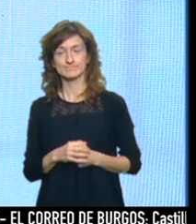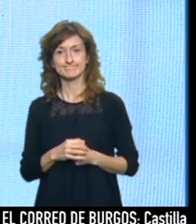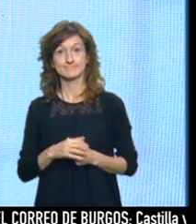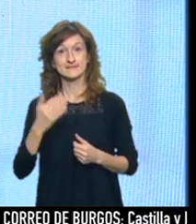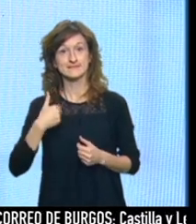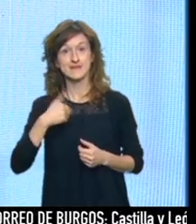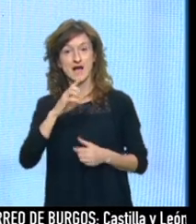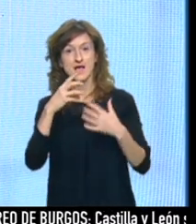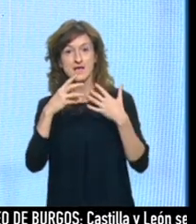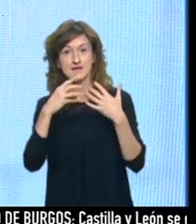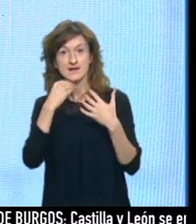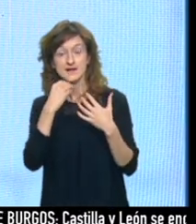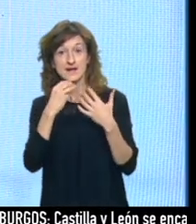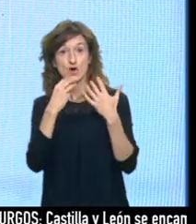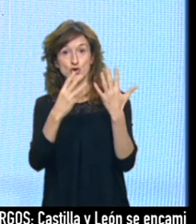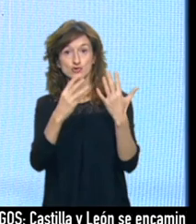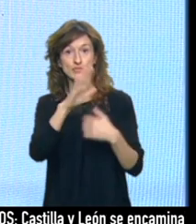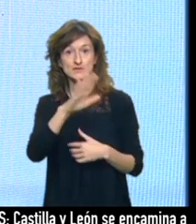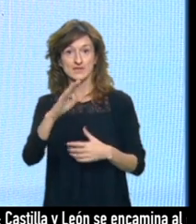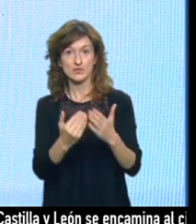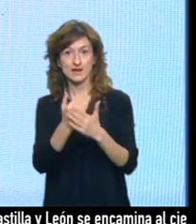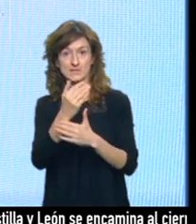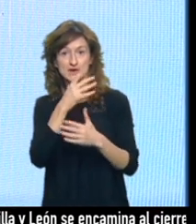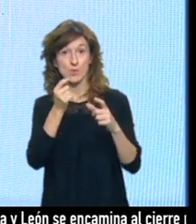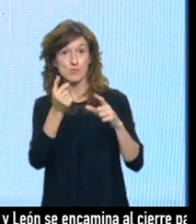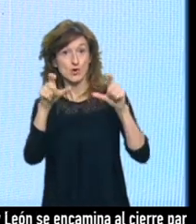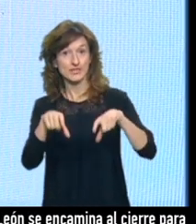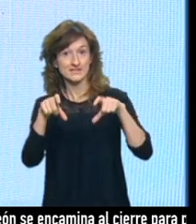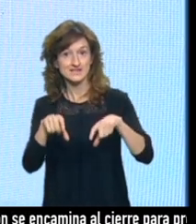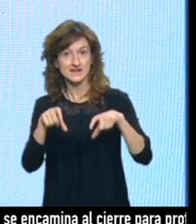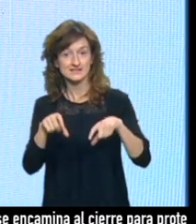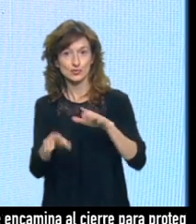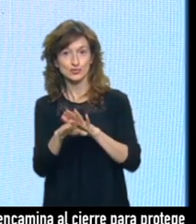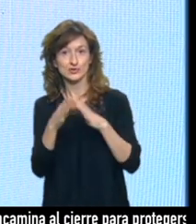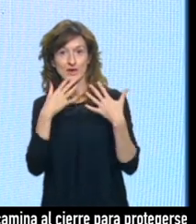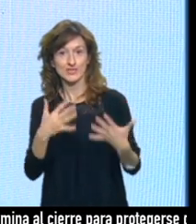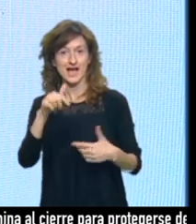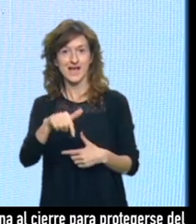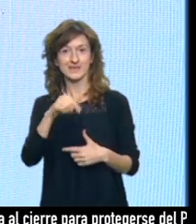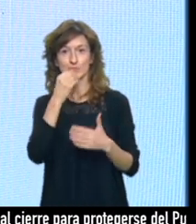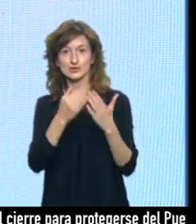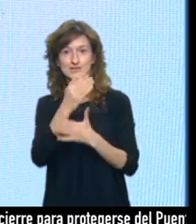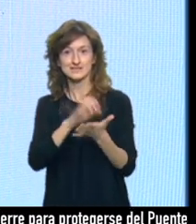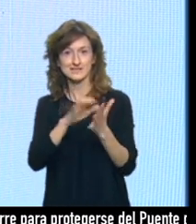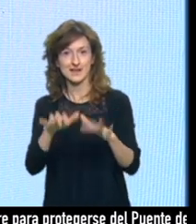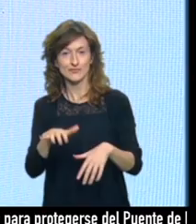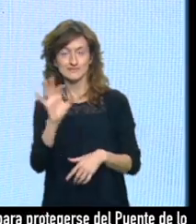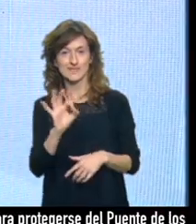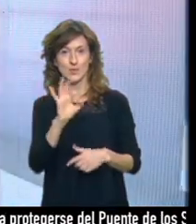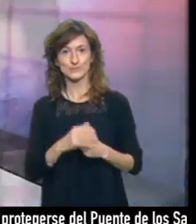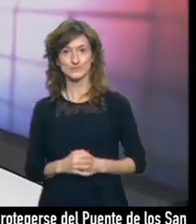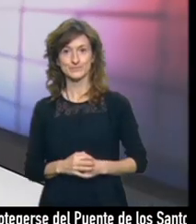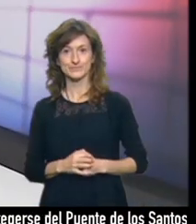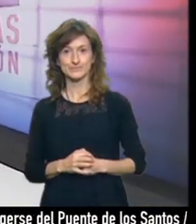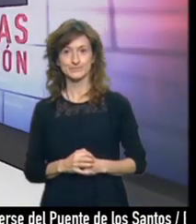Alcanzamos así las 8, casi 55 de la mañana. Hacemos una pequeña pausa. Sigue la actualidad aquí en Buenos Días Castilla y León. Hasta ahora.